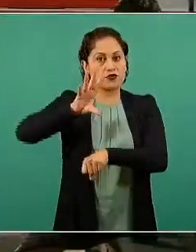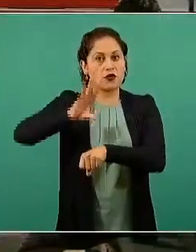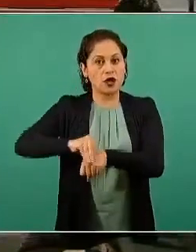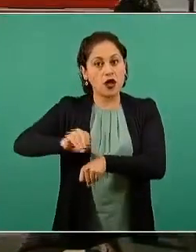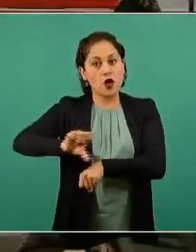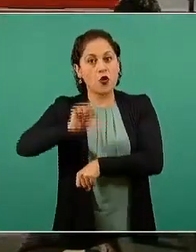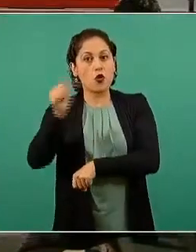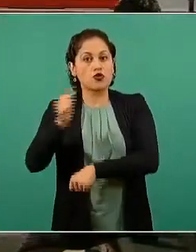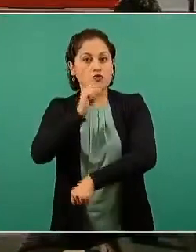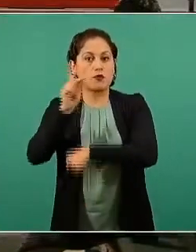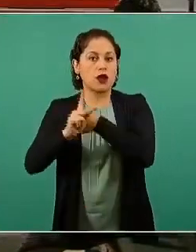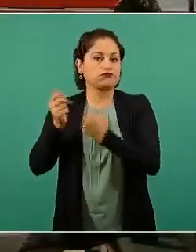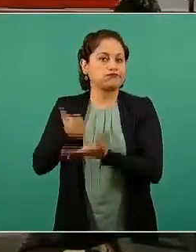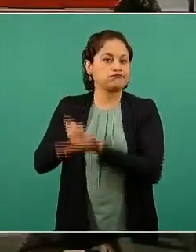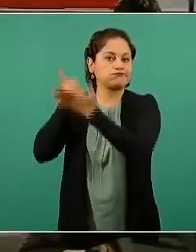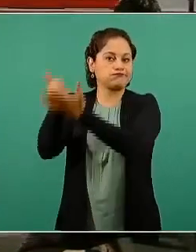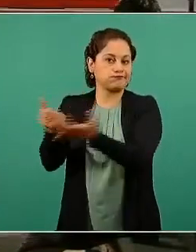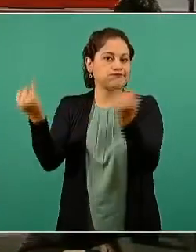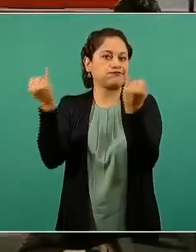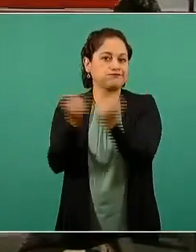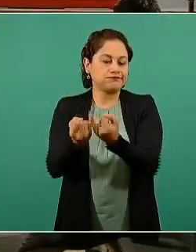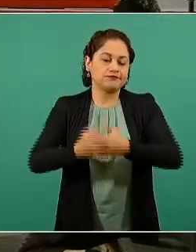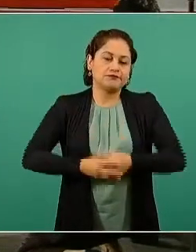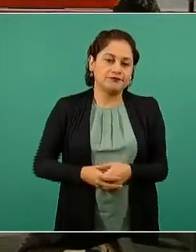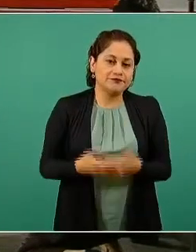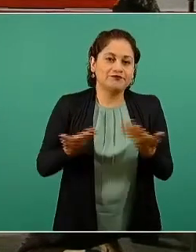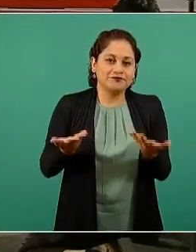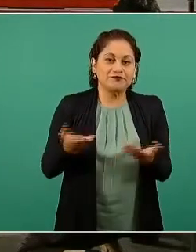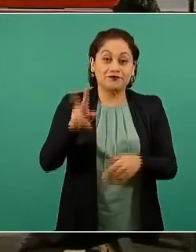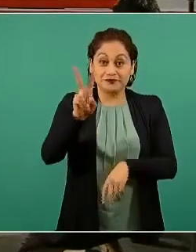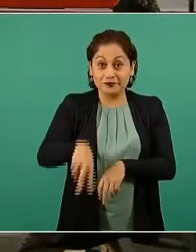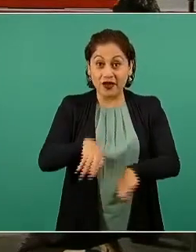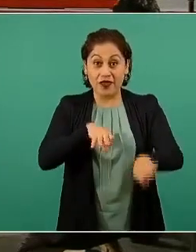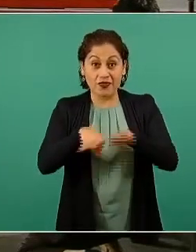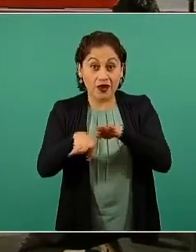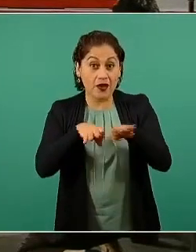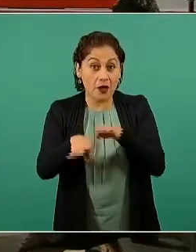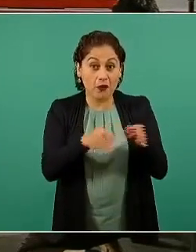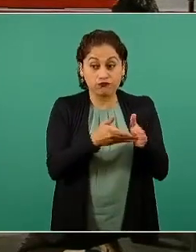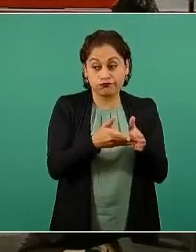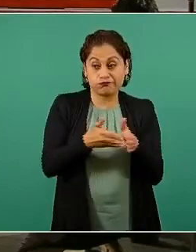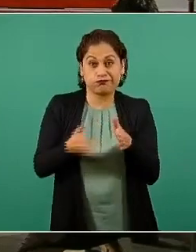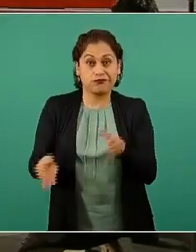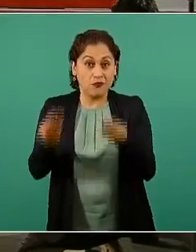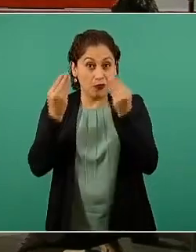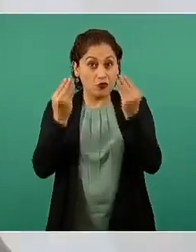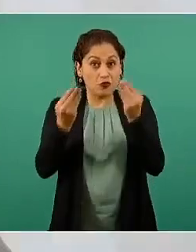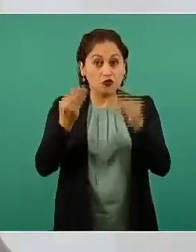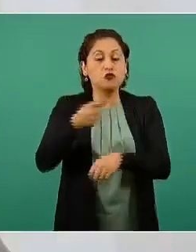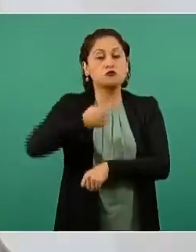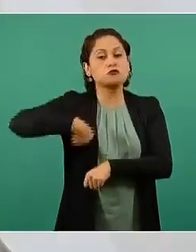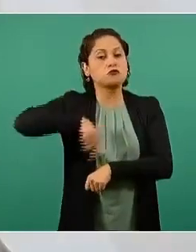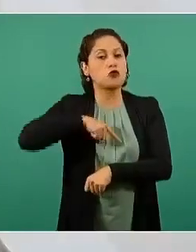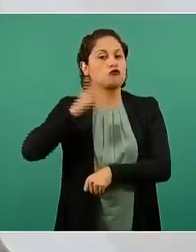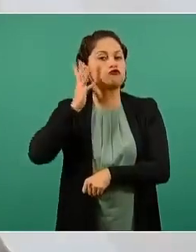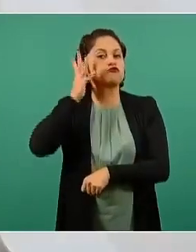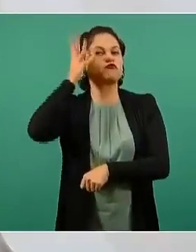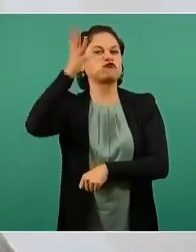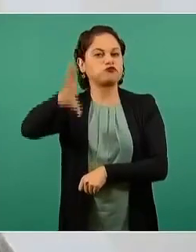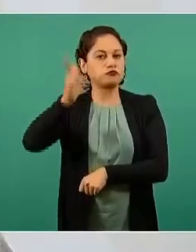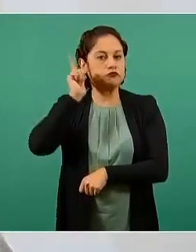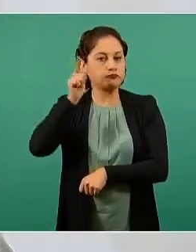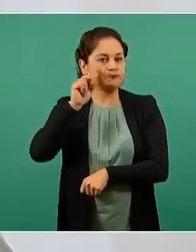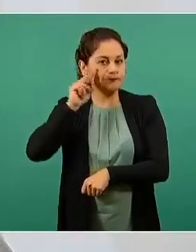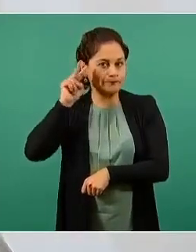países. Así que con mucho trabajo, con mucho balance, con mucha mirada del camino recorrido y mirando para adelante, seguimos